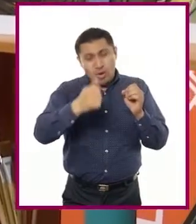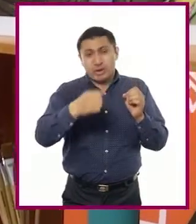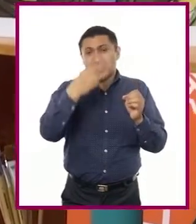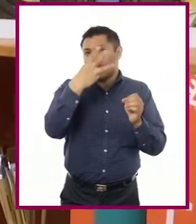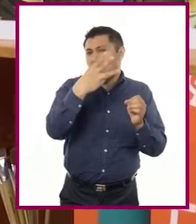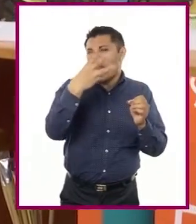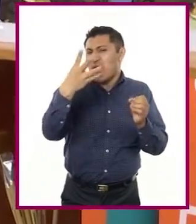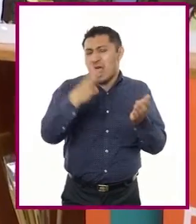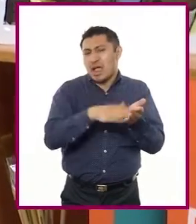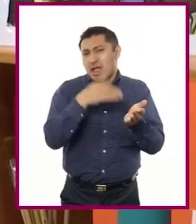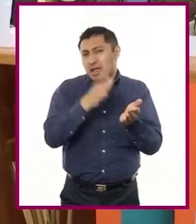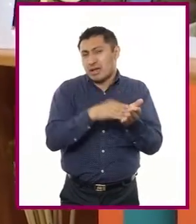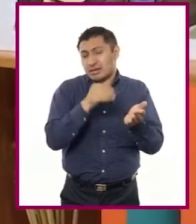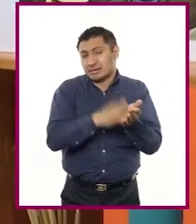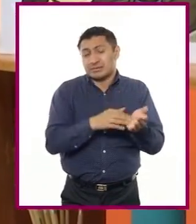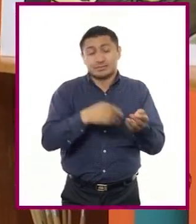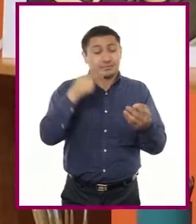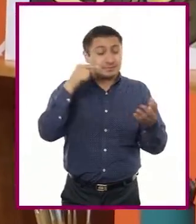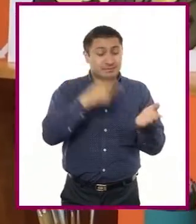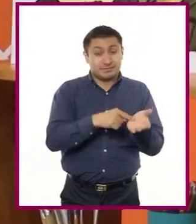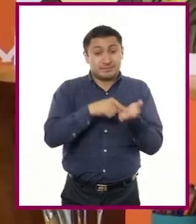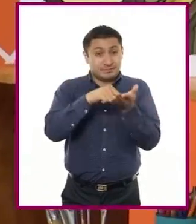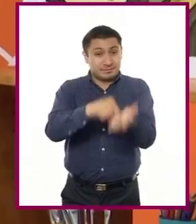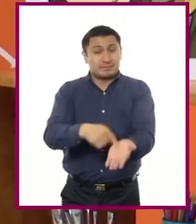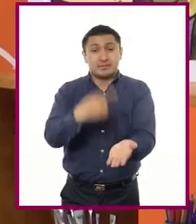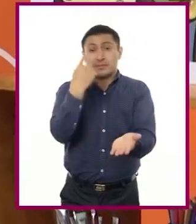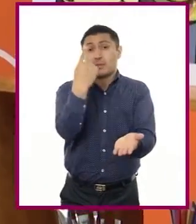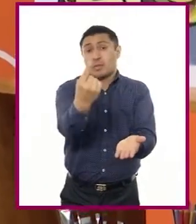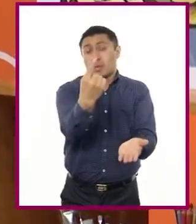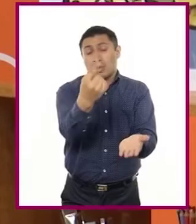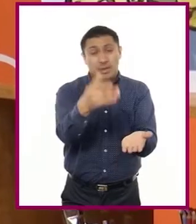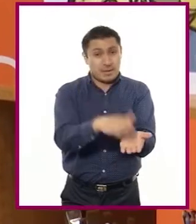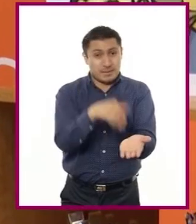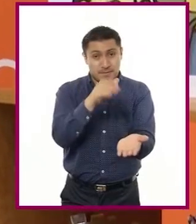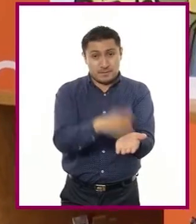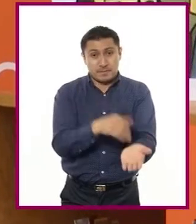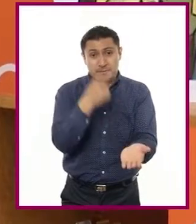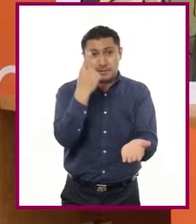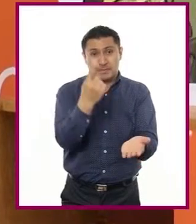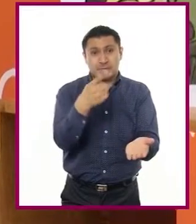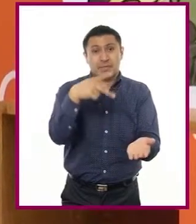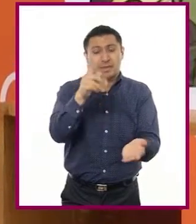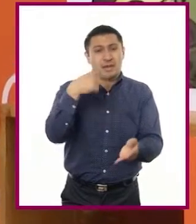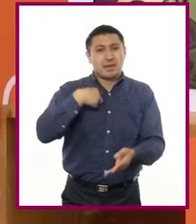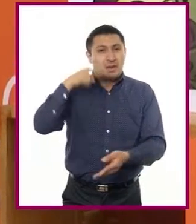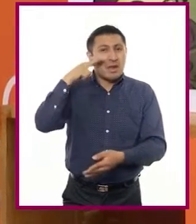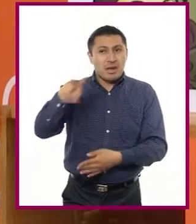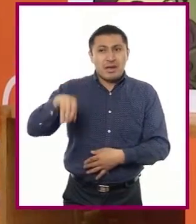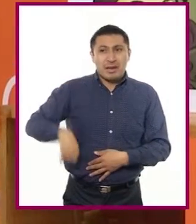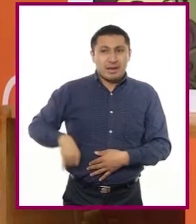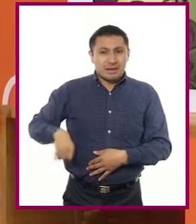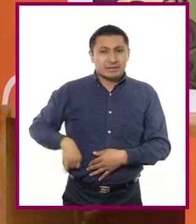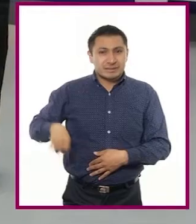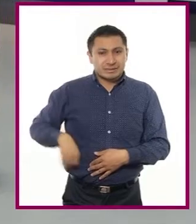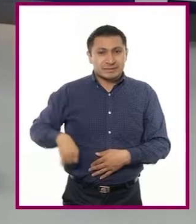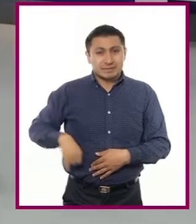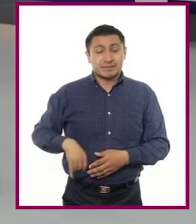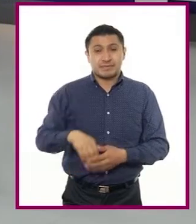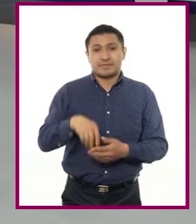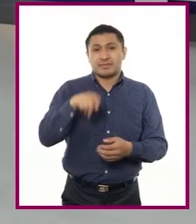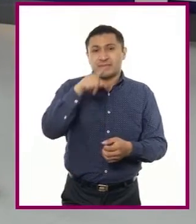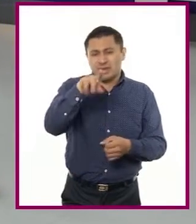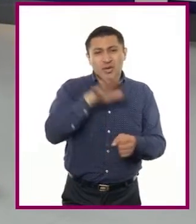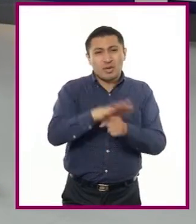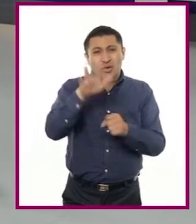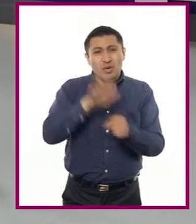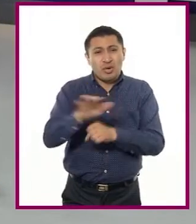4 páginas. Esta tiene una sola página, pero me atrae su contenido. ¿Qué te atrae de